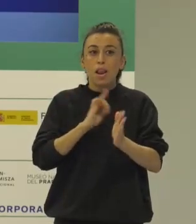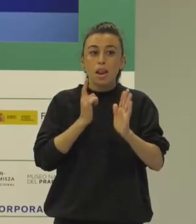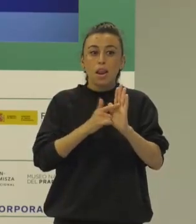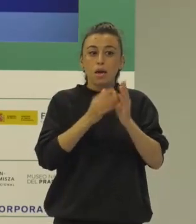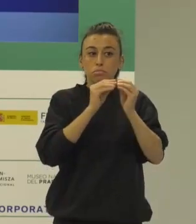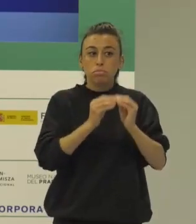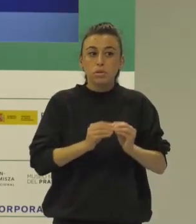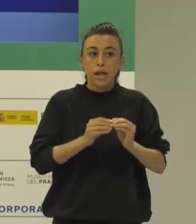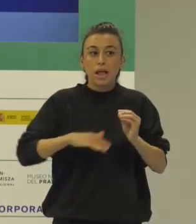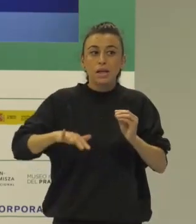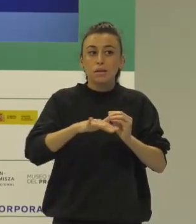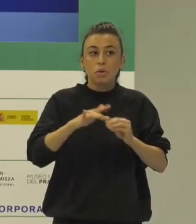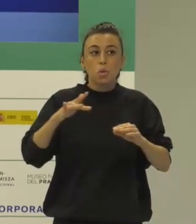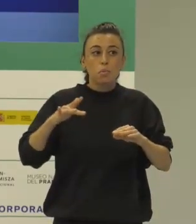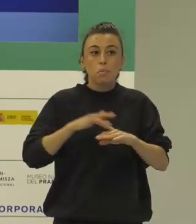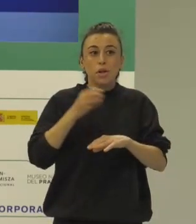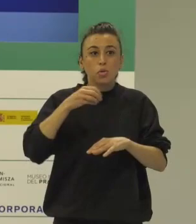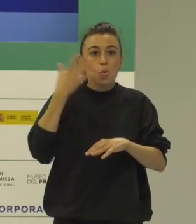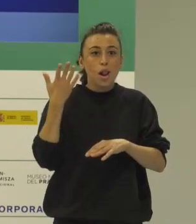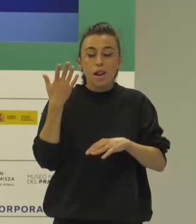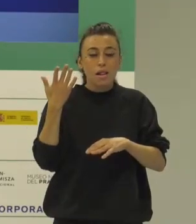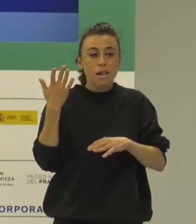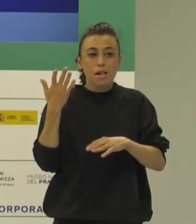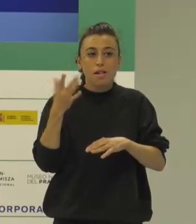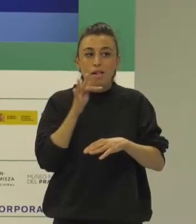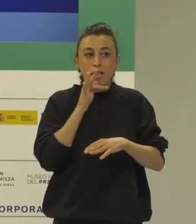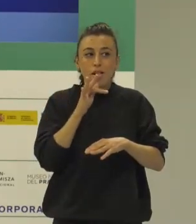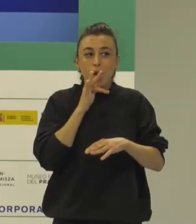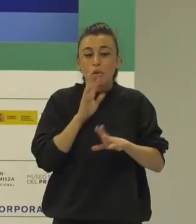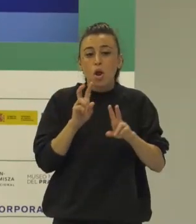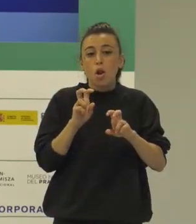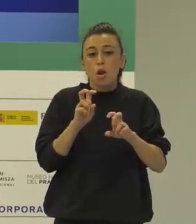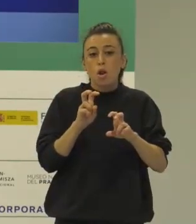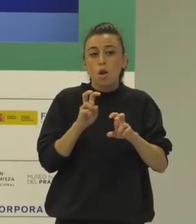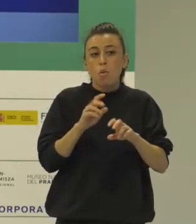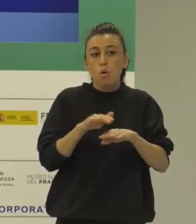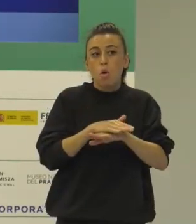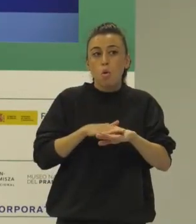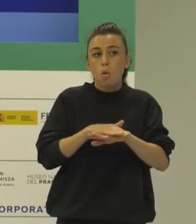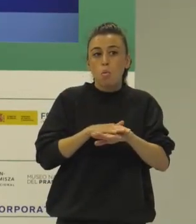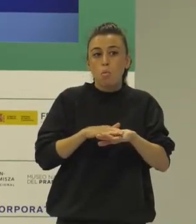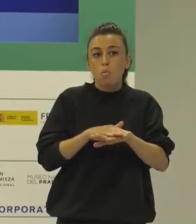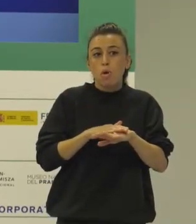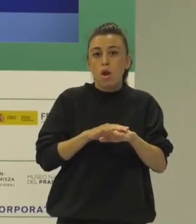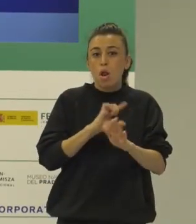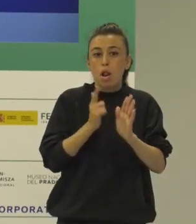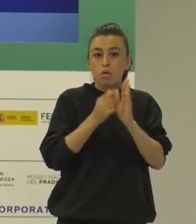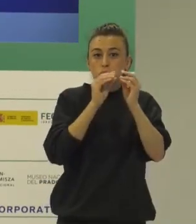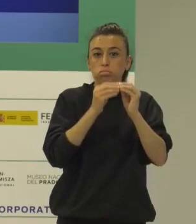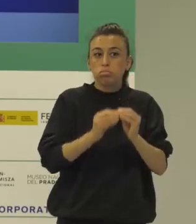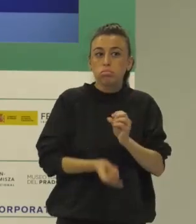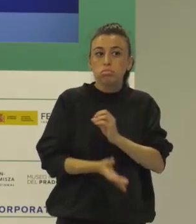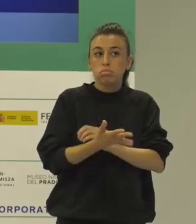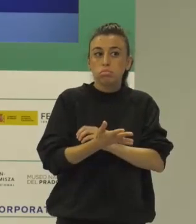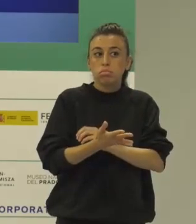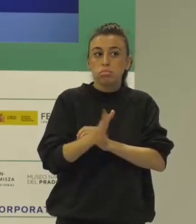eso duró muy poco porque luego el gobierno lo legisló y bueno, y nos fue encima a reprimirnos. Yo soy hijo de